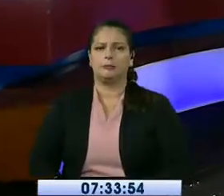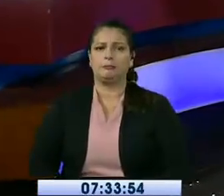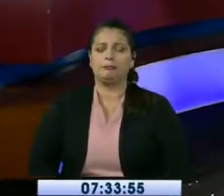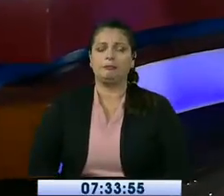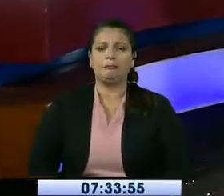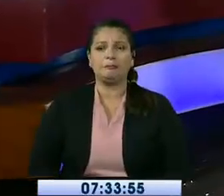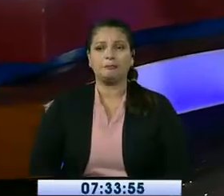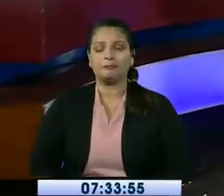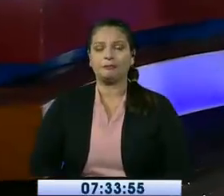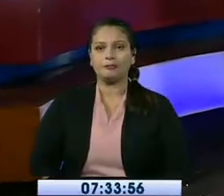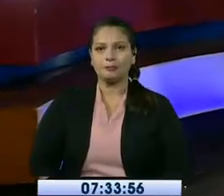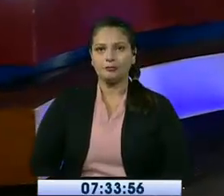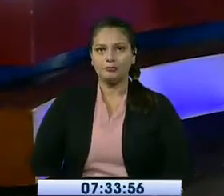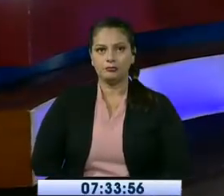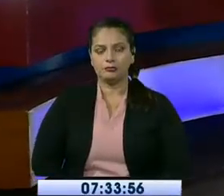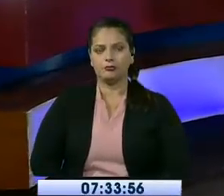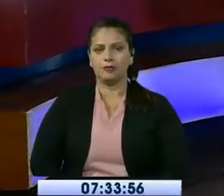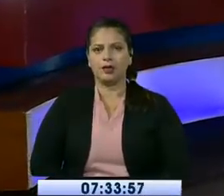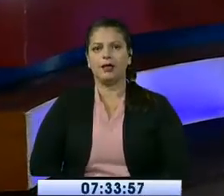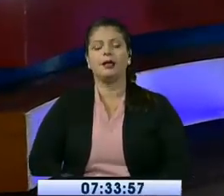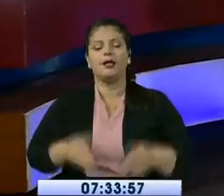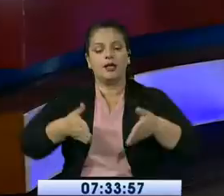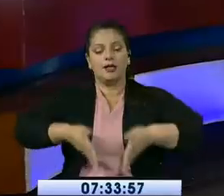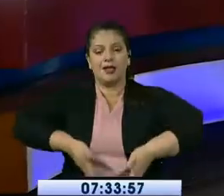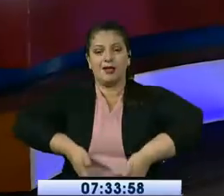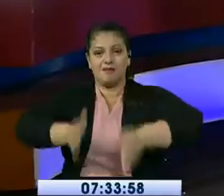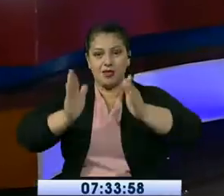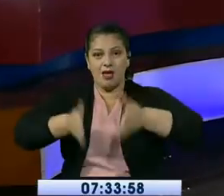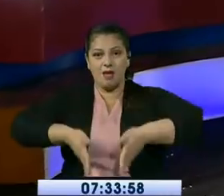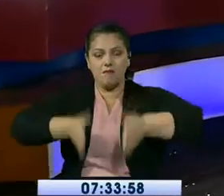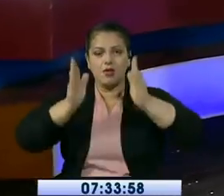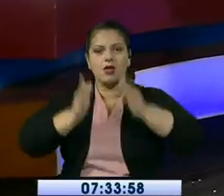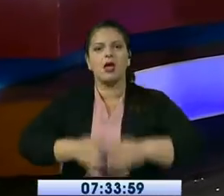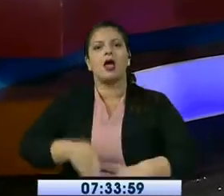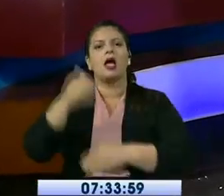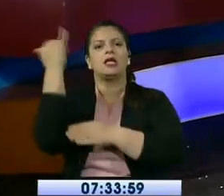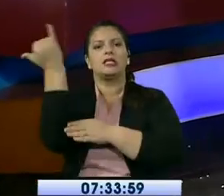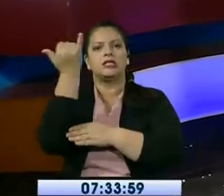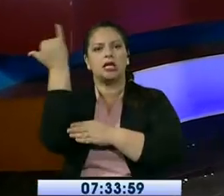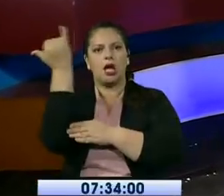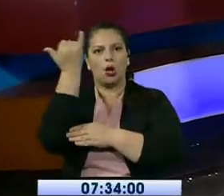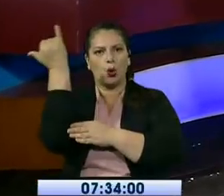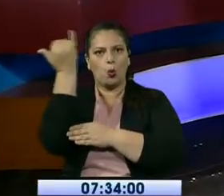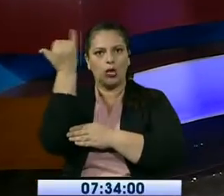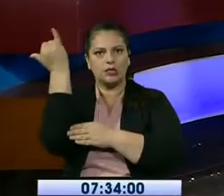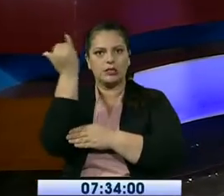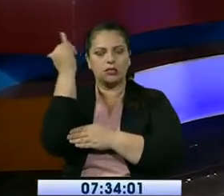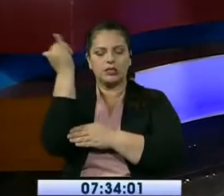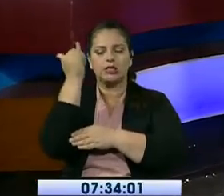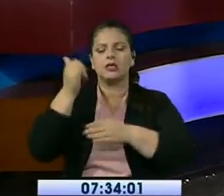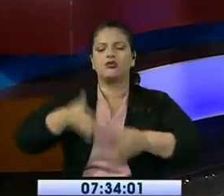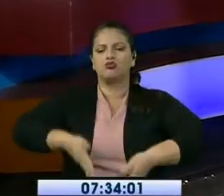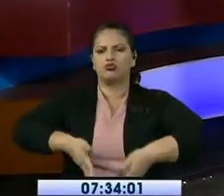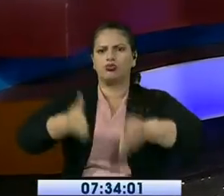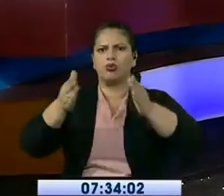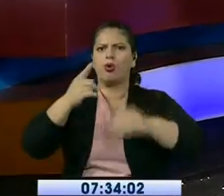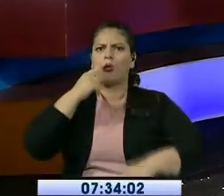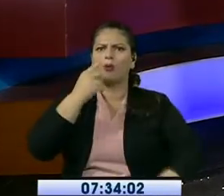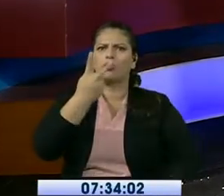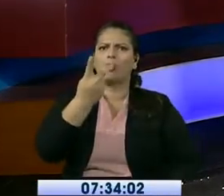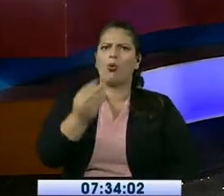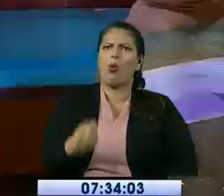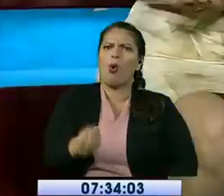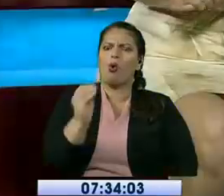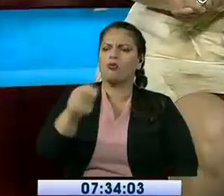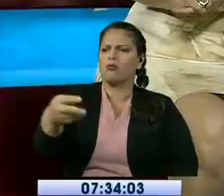Identifican a los jóvenes que murieron tras ser atropellados en la vía Yaguachi, Puente Alterno Norte, en la provincia del Guayas.